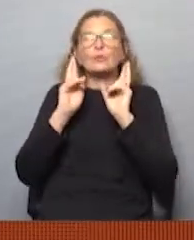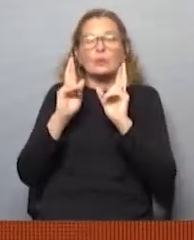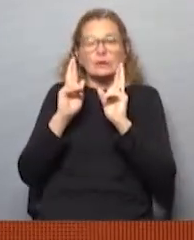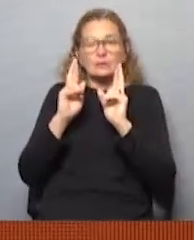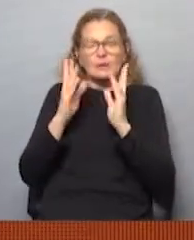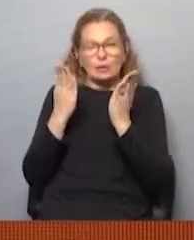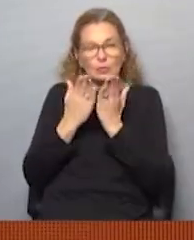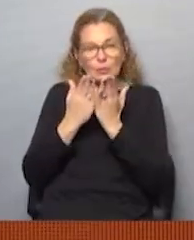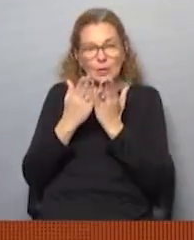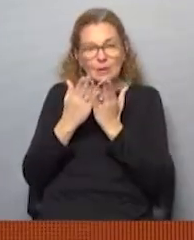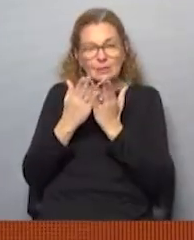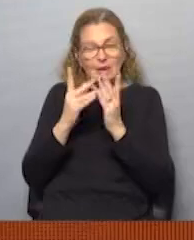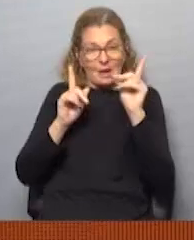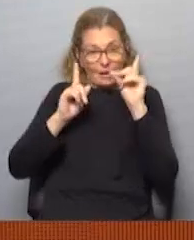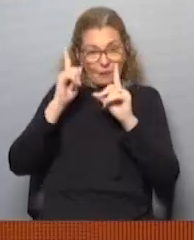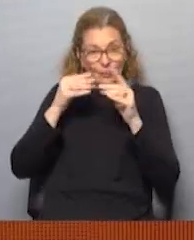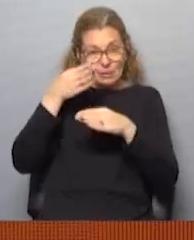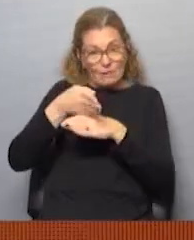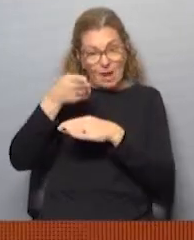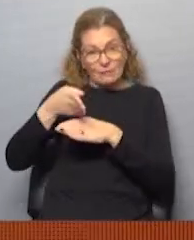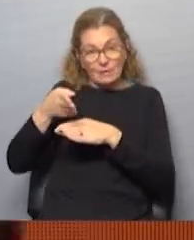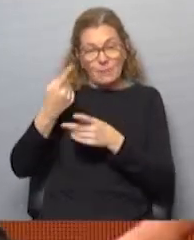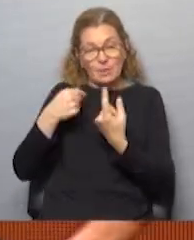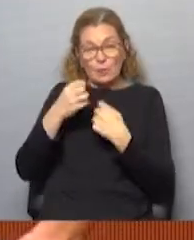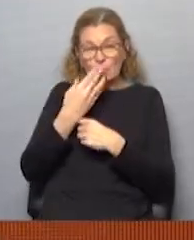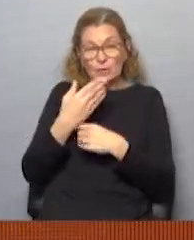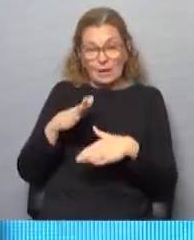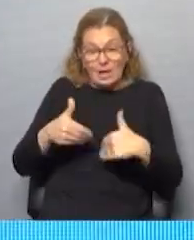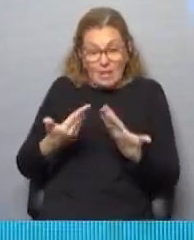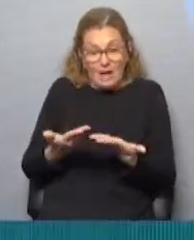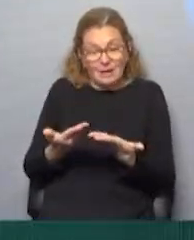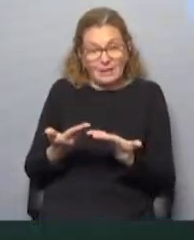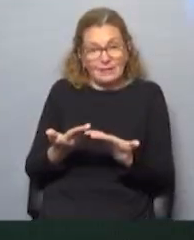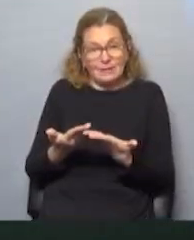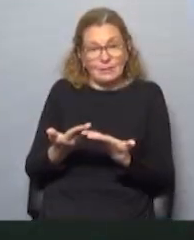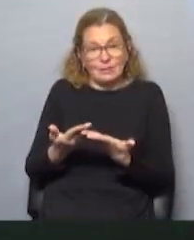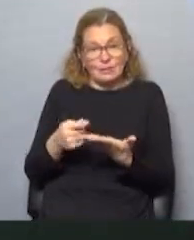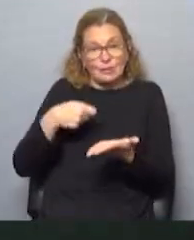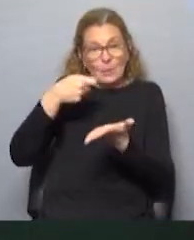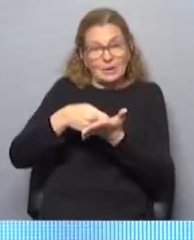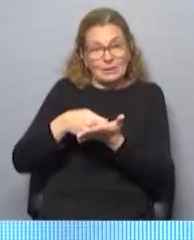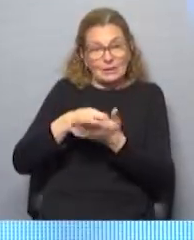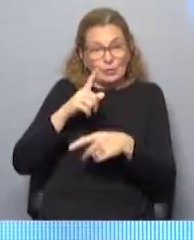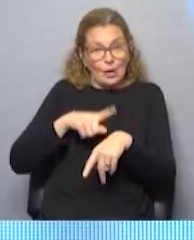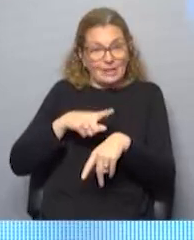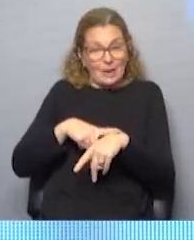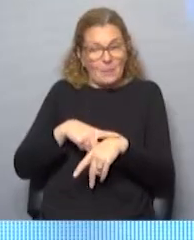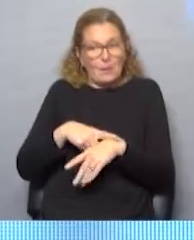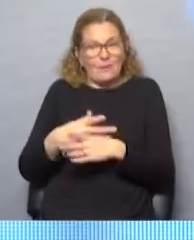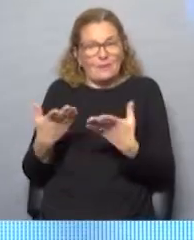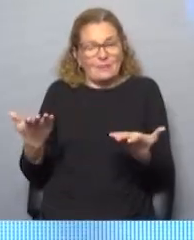nuevo los estudiantes en las facultades pero bueno hay que darles condiciones ahí sino invertir todo el tiempo